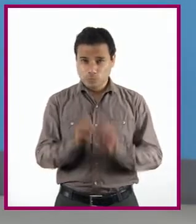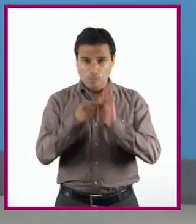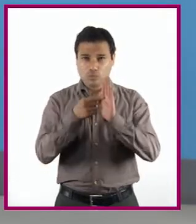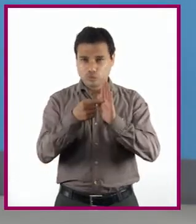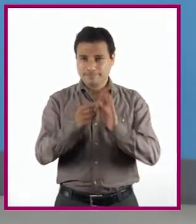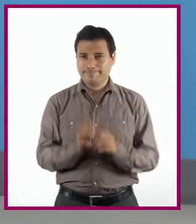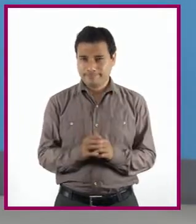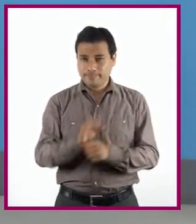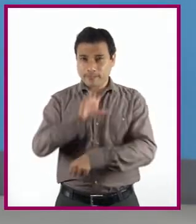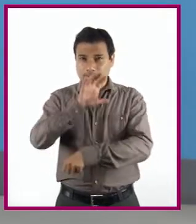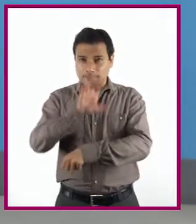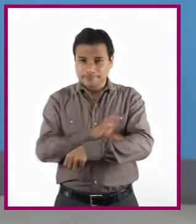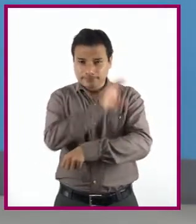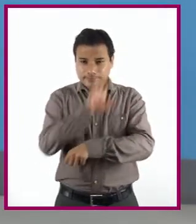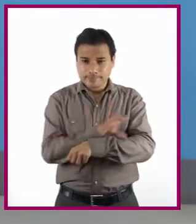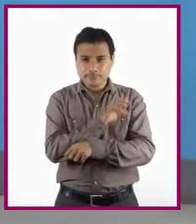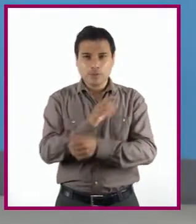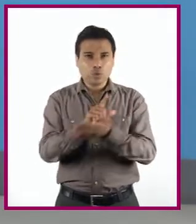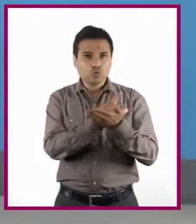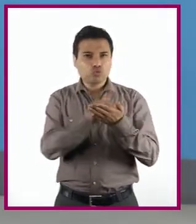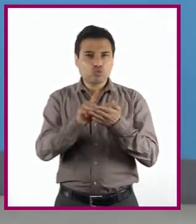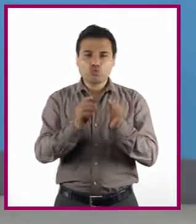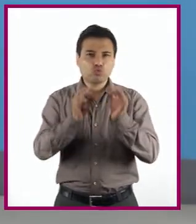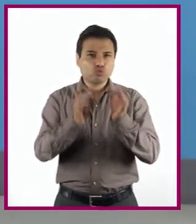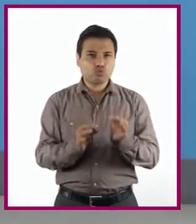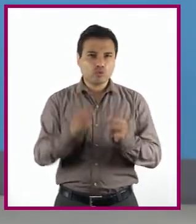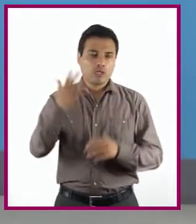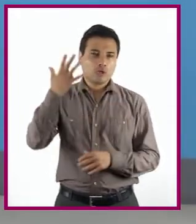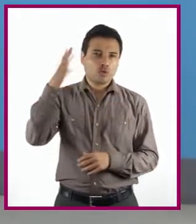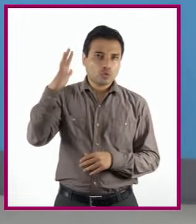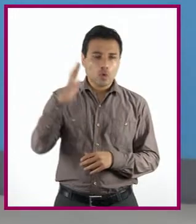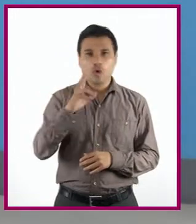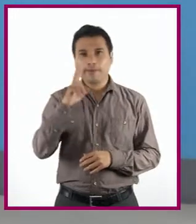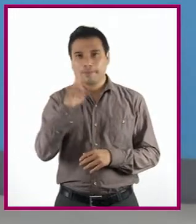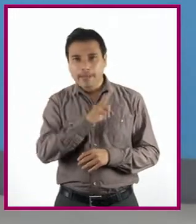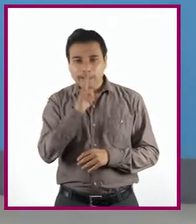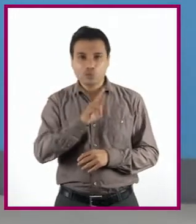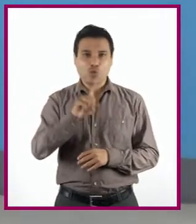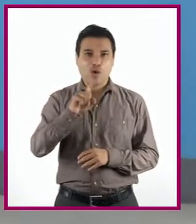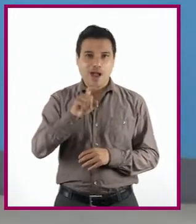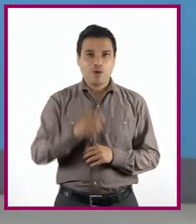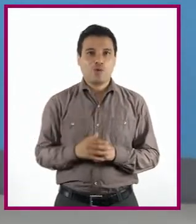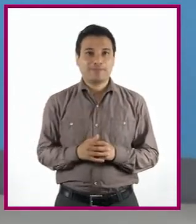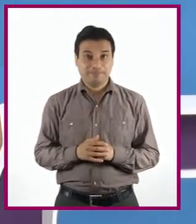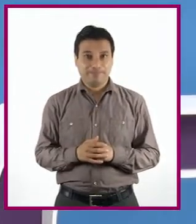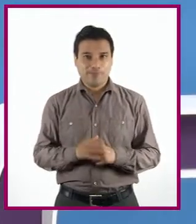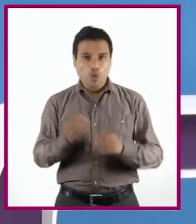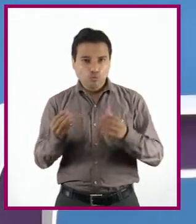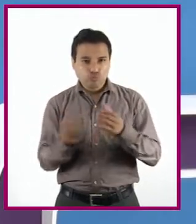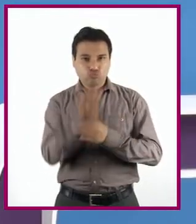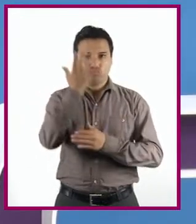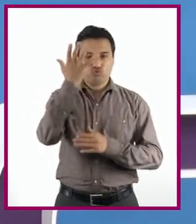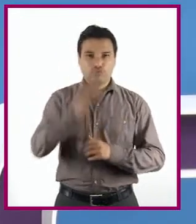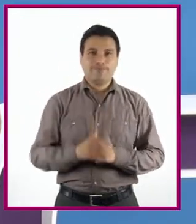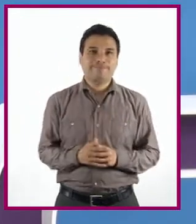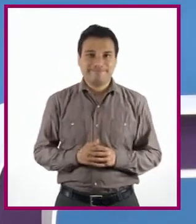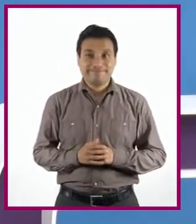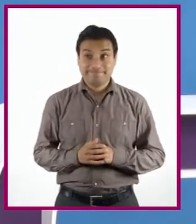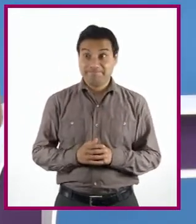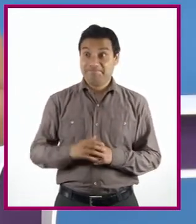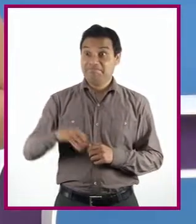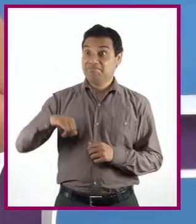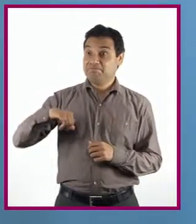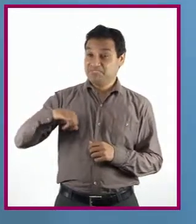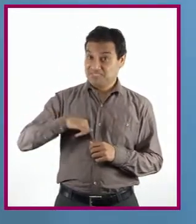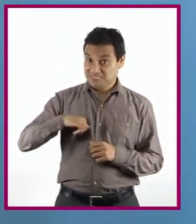de energía renovable, como el sol, el viento, el agua y la geotermia. Me parece muy